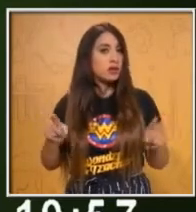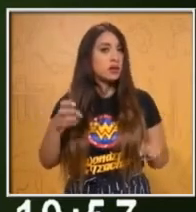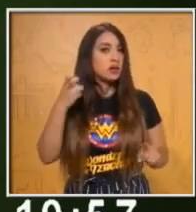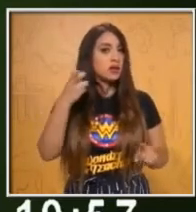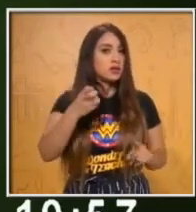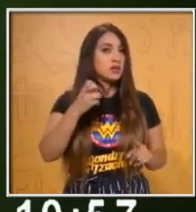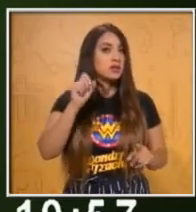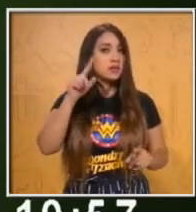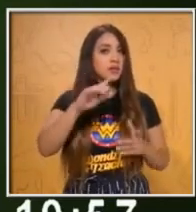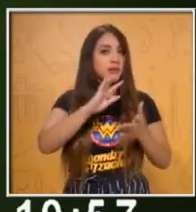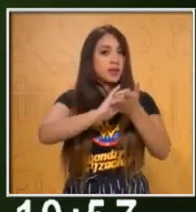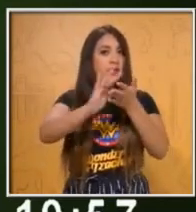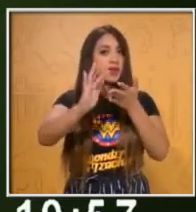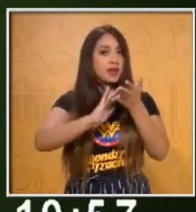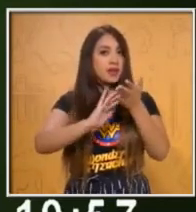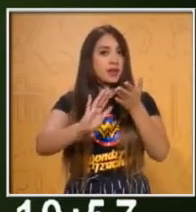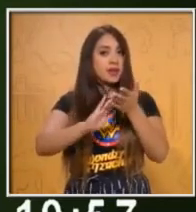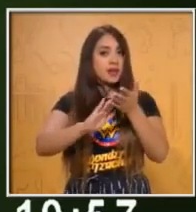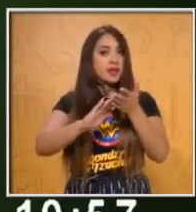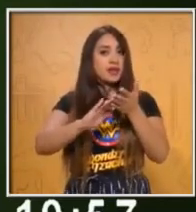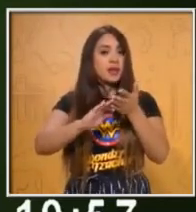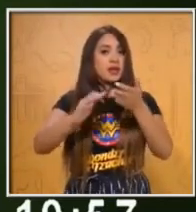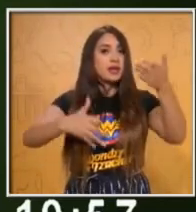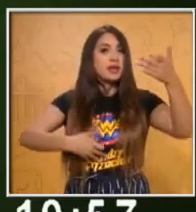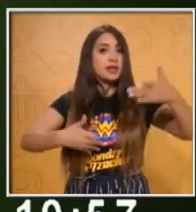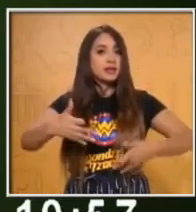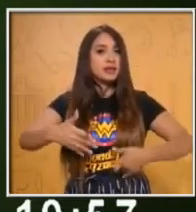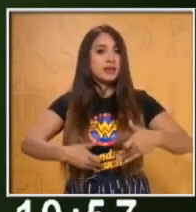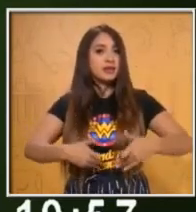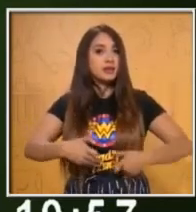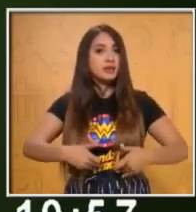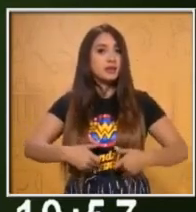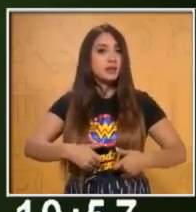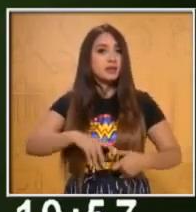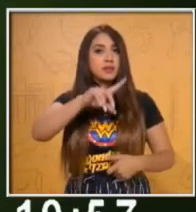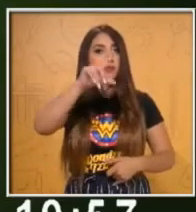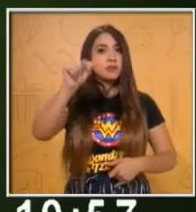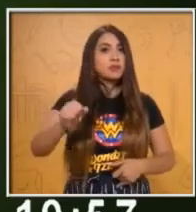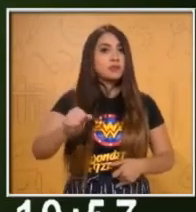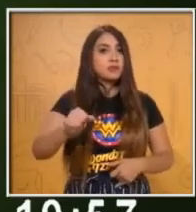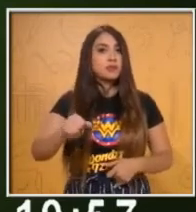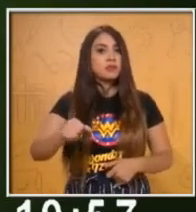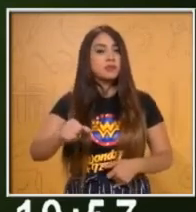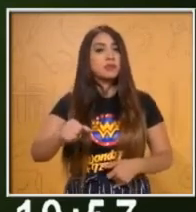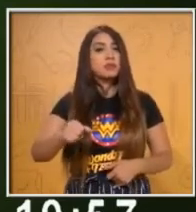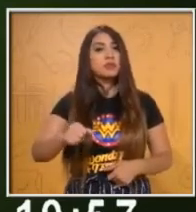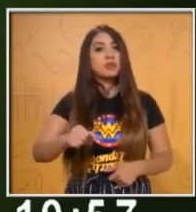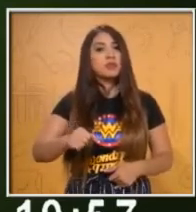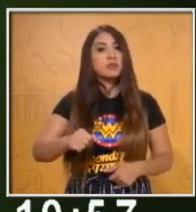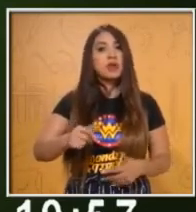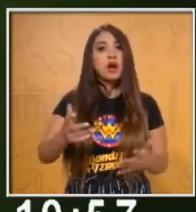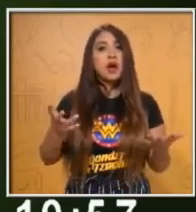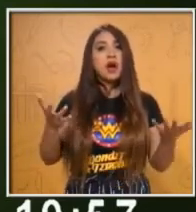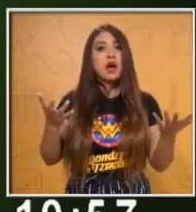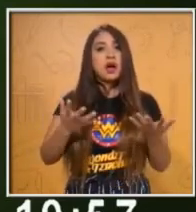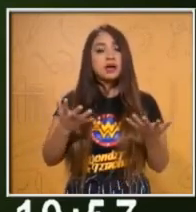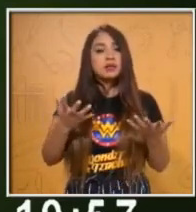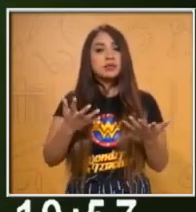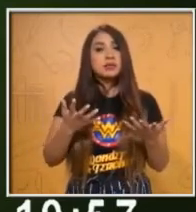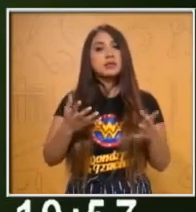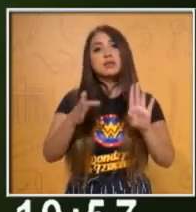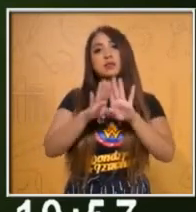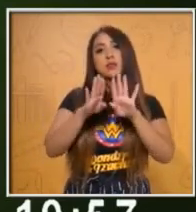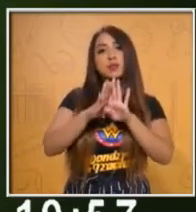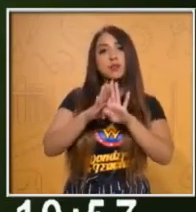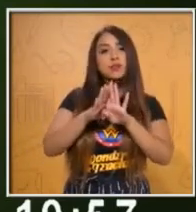un guión de teatro e identifica sus partes, las partes que hemos estado hablando en el transcurso de esta clase, que